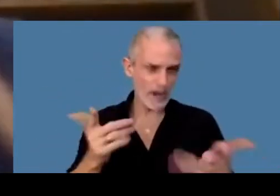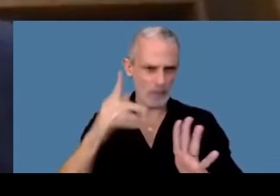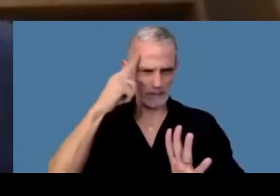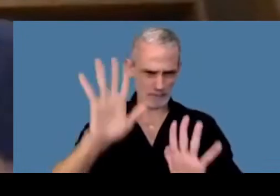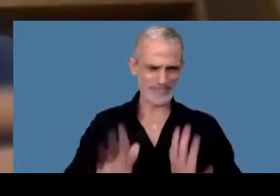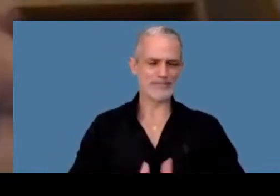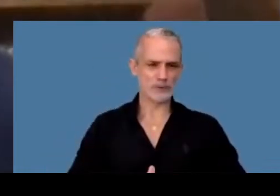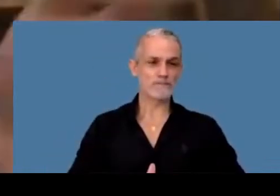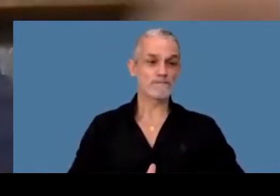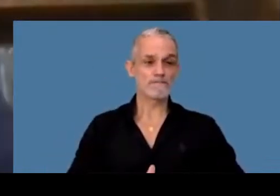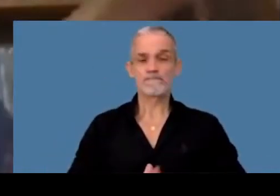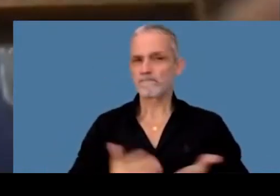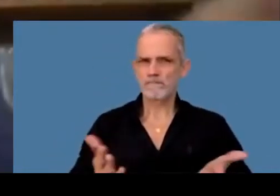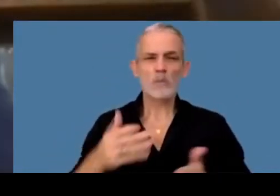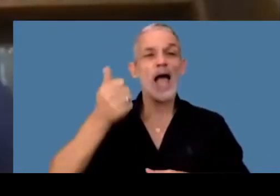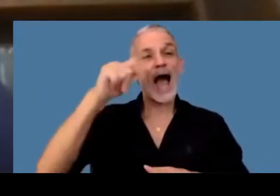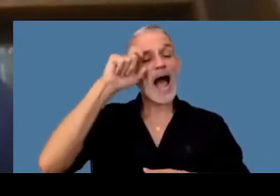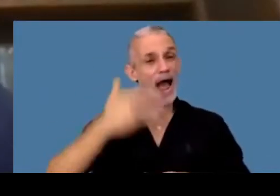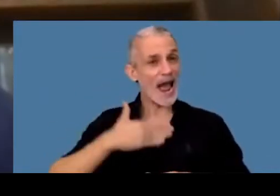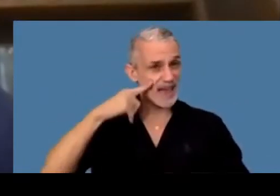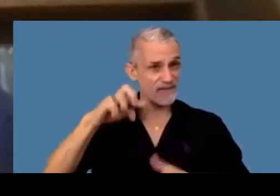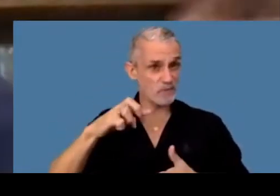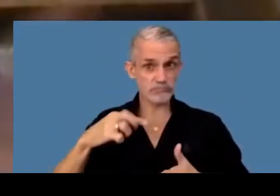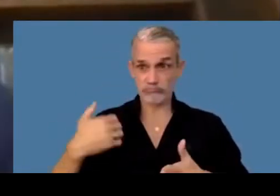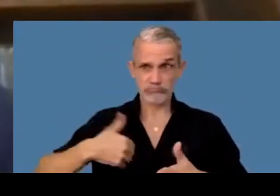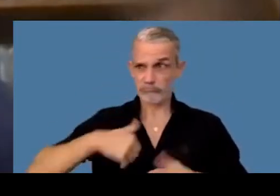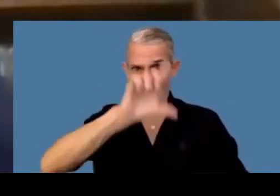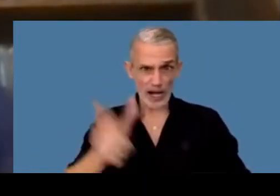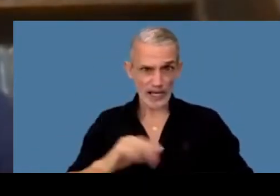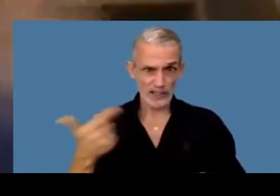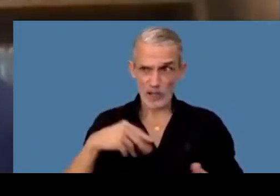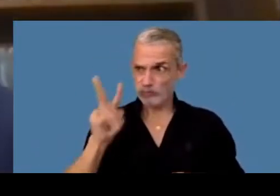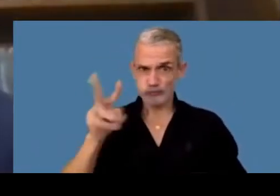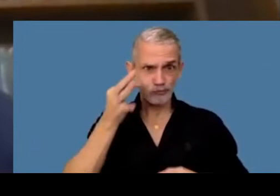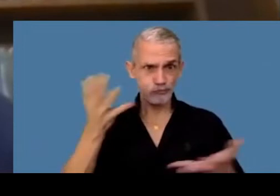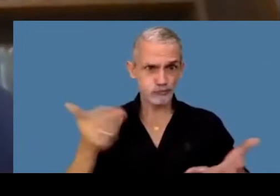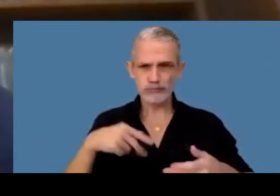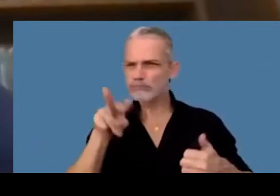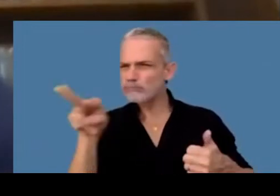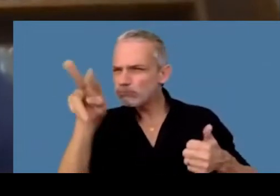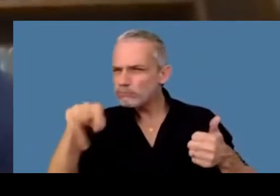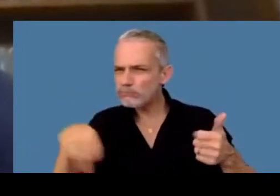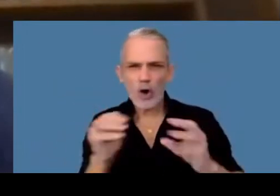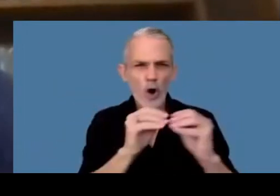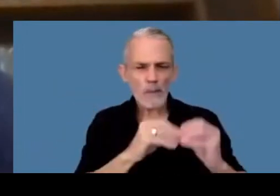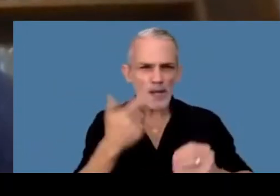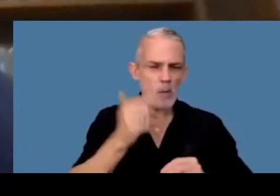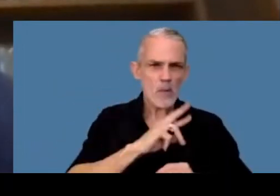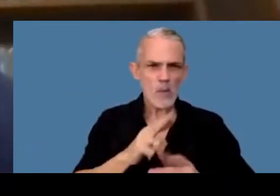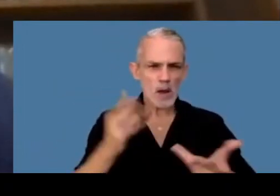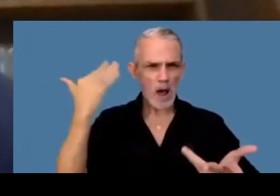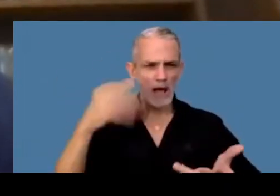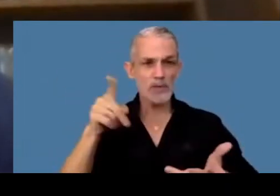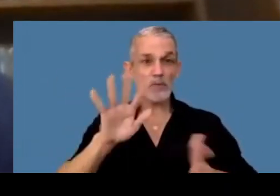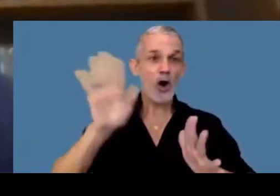AEFIP. Está en todo el país, yo lo veo, estoy con ustedes, acá escuchaba compañeros, compañeras, la vez pasada, ahora,